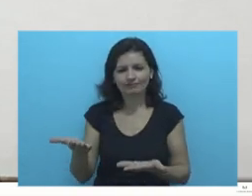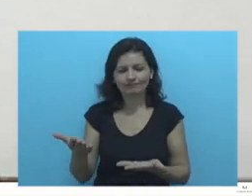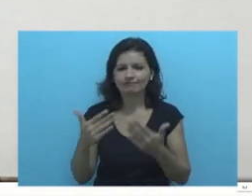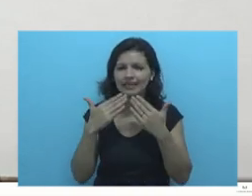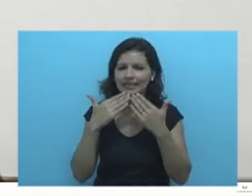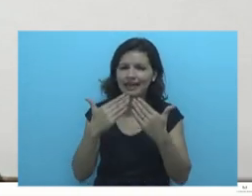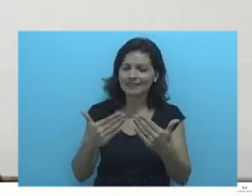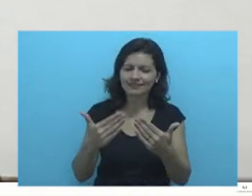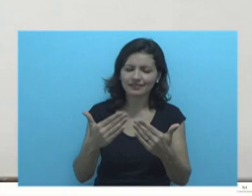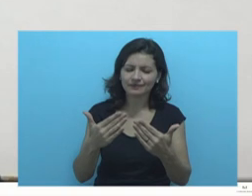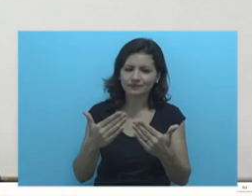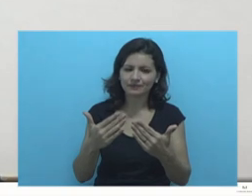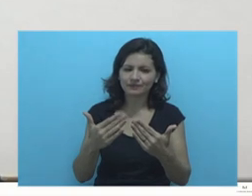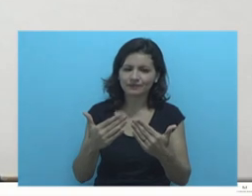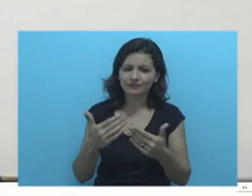agradecimiento infinito